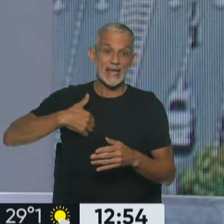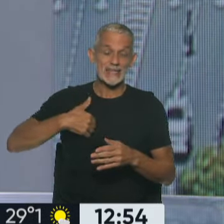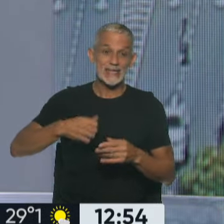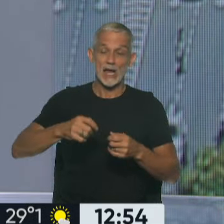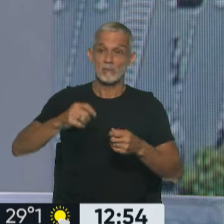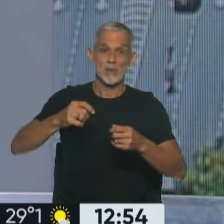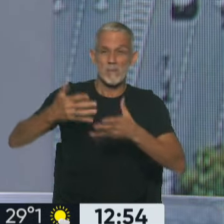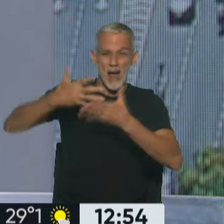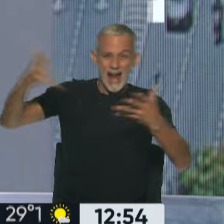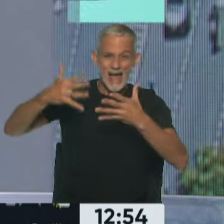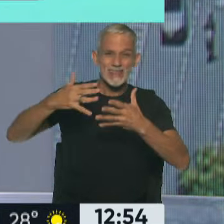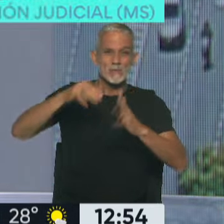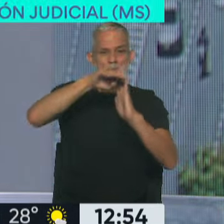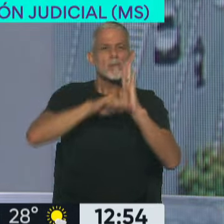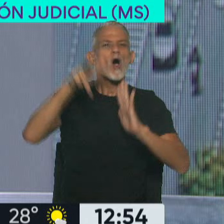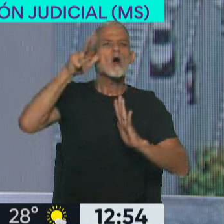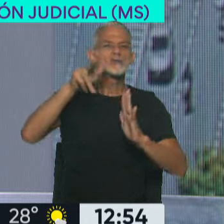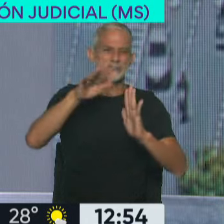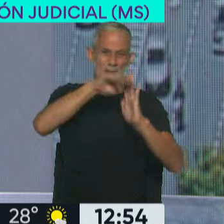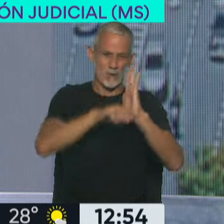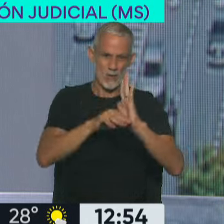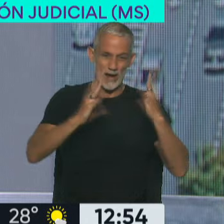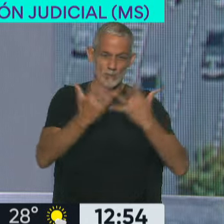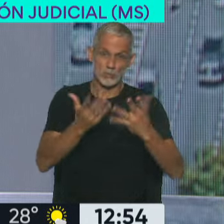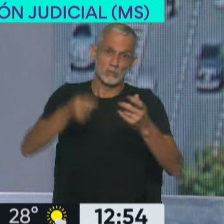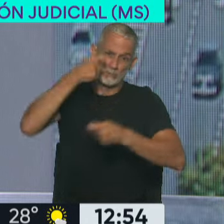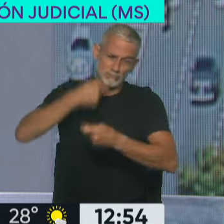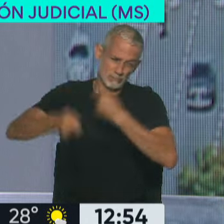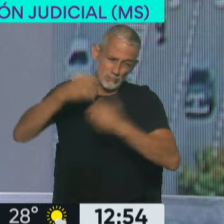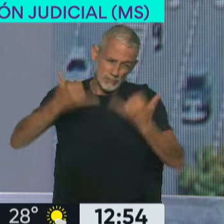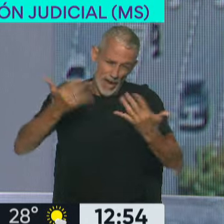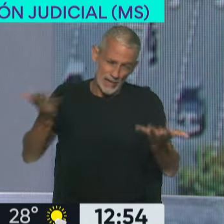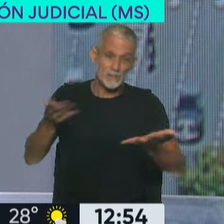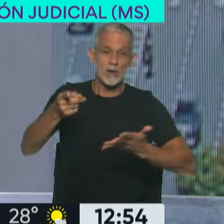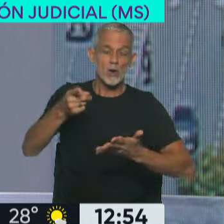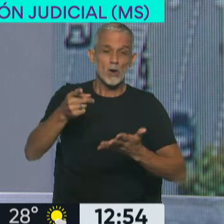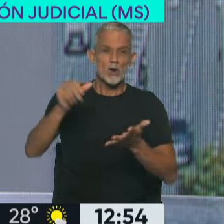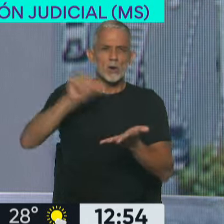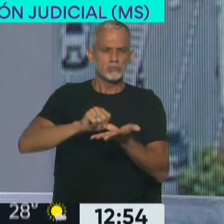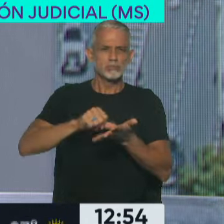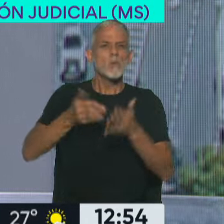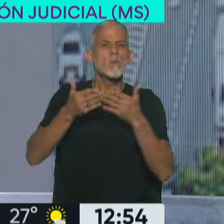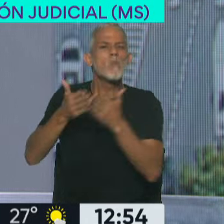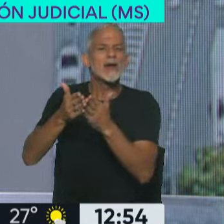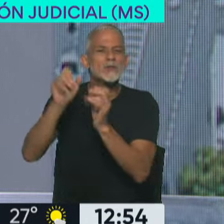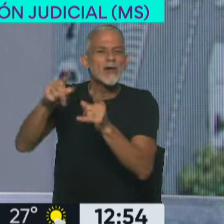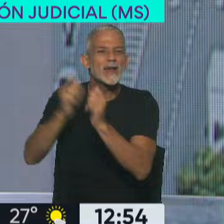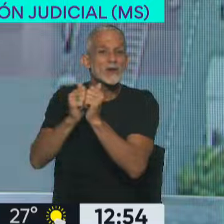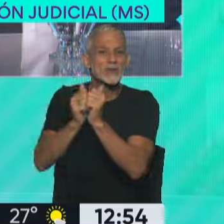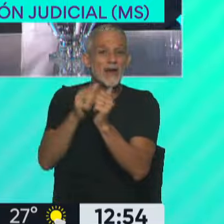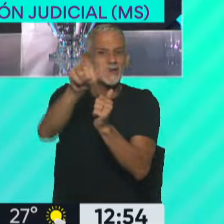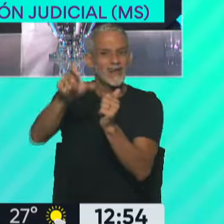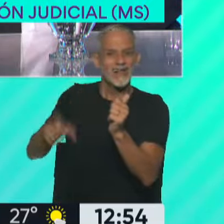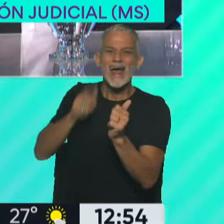mundo. Como usted bien dice, hay muchos lugares donde la penetración del narcotráfico es evidente, pero la situación geopolítica del puerto de Rosario, por la hidrovía,